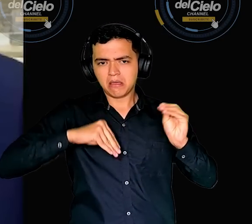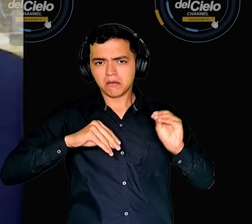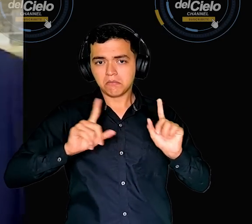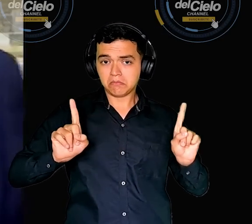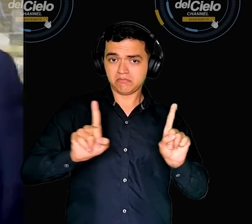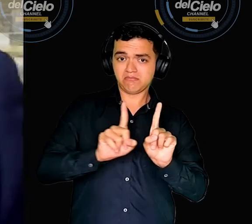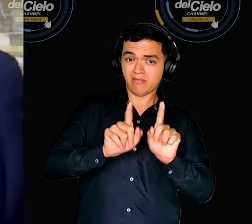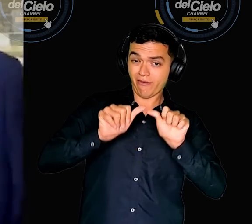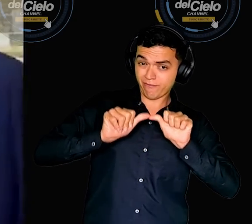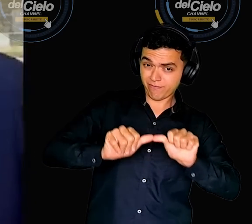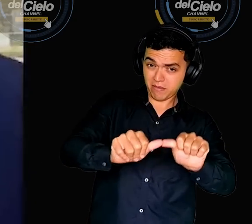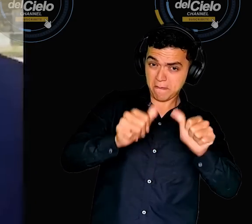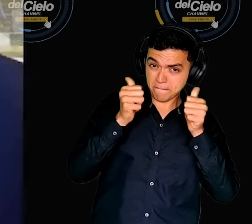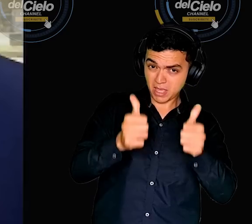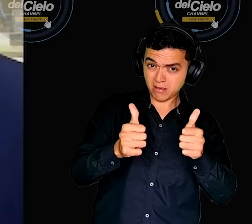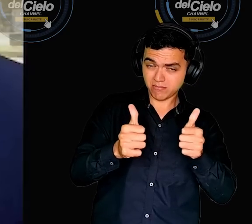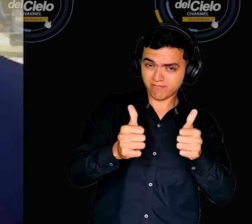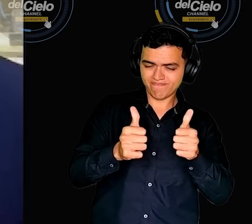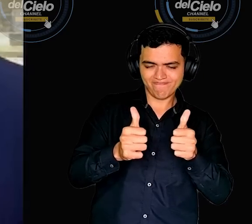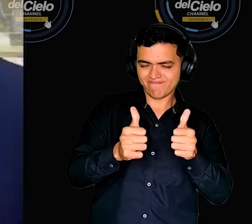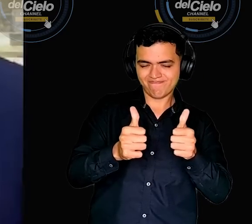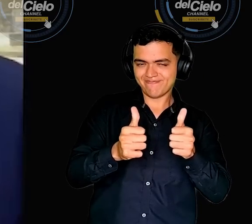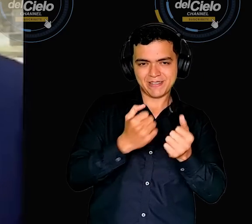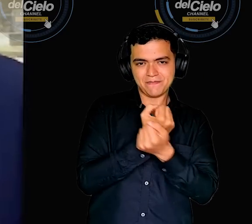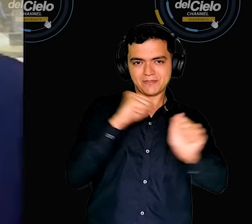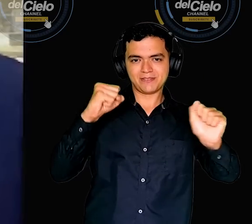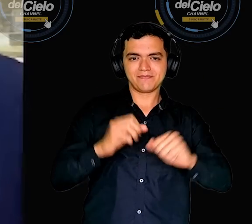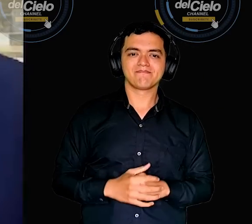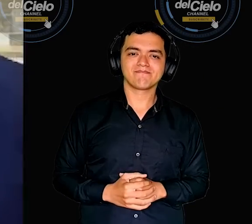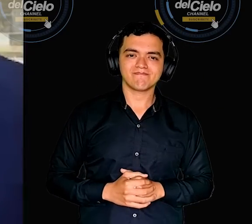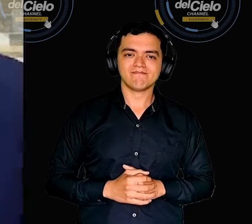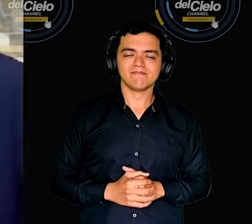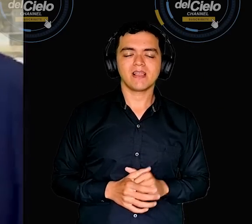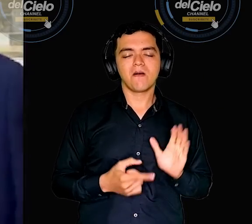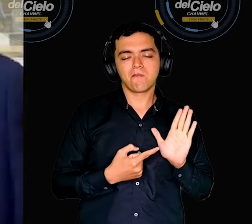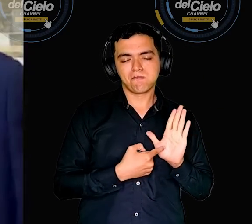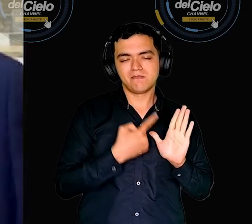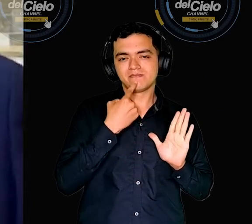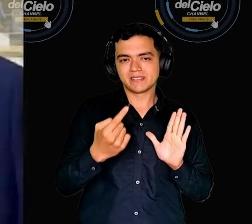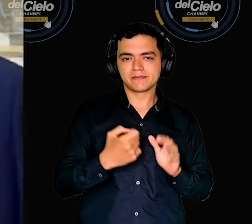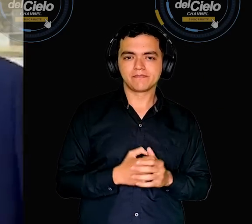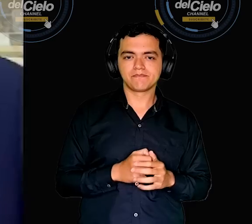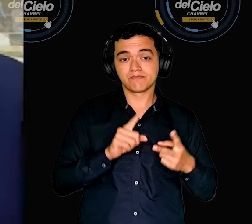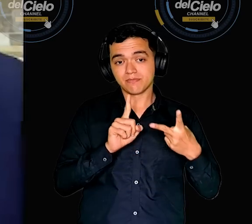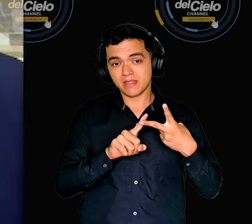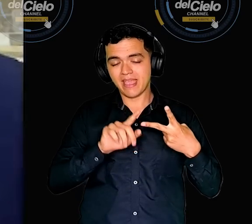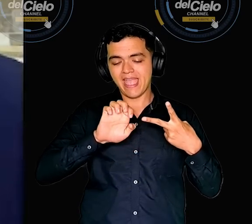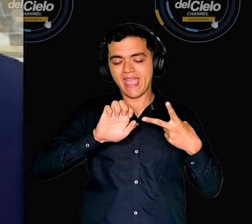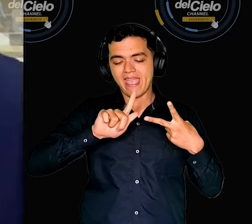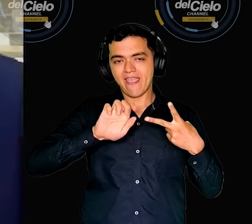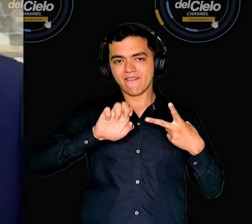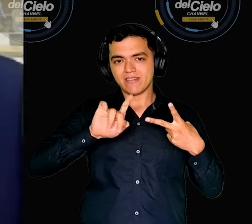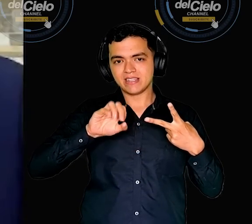Estoy en Quibdó y no confío mucho en la conexión, pero haremos lo que se pueda en el temor de Dios.